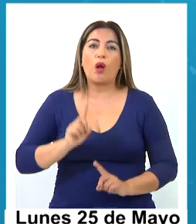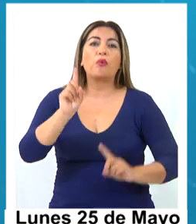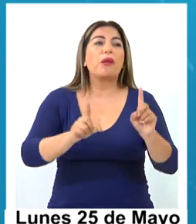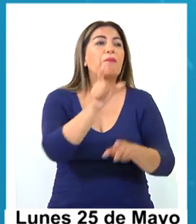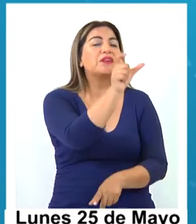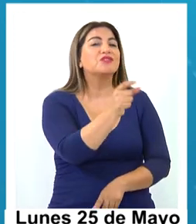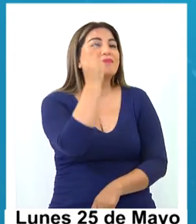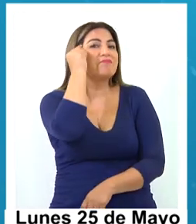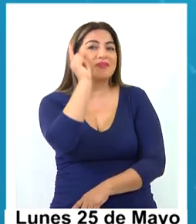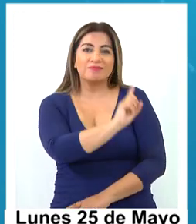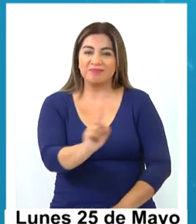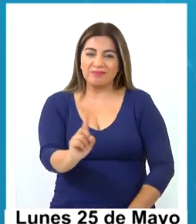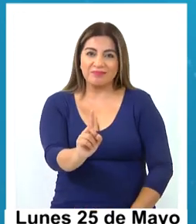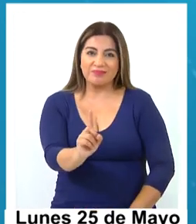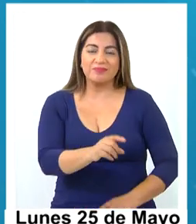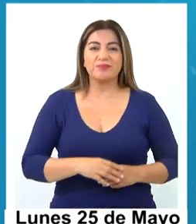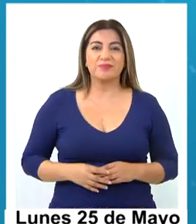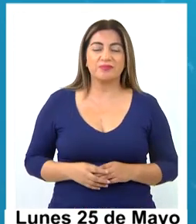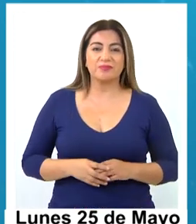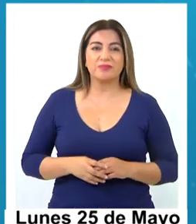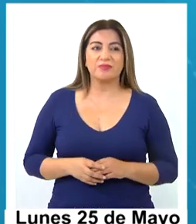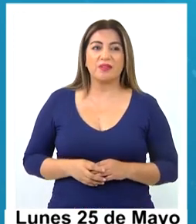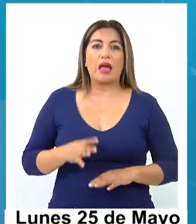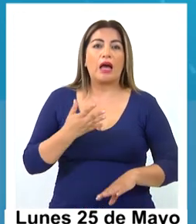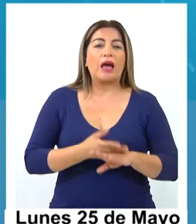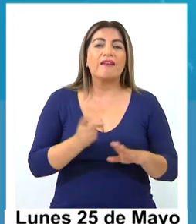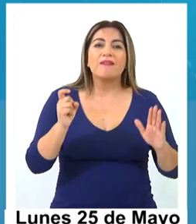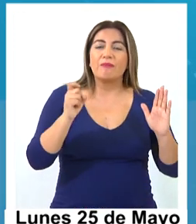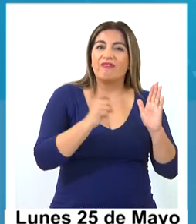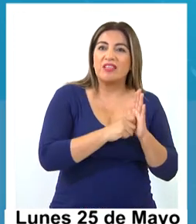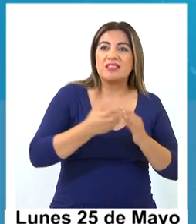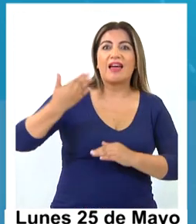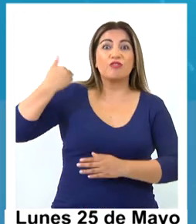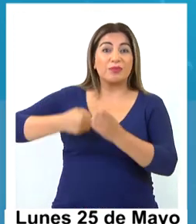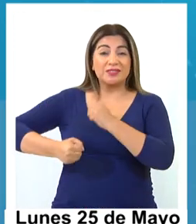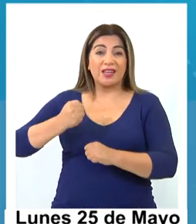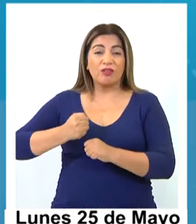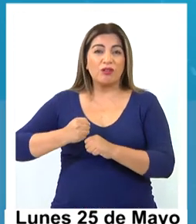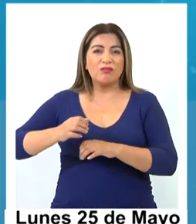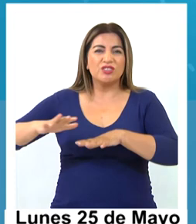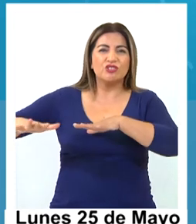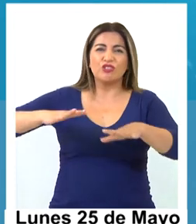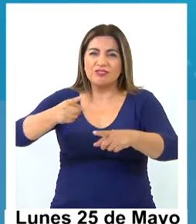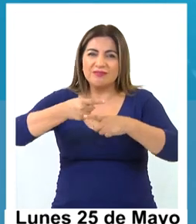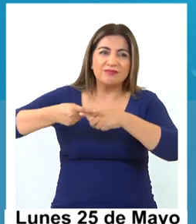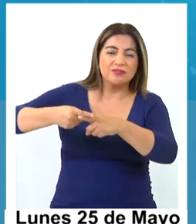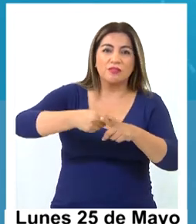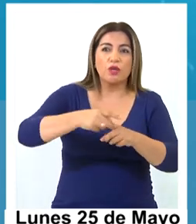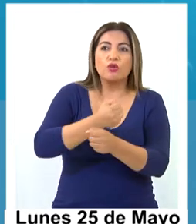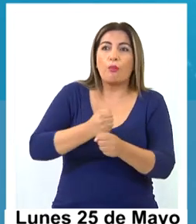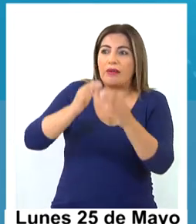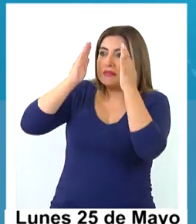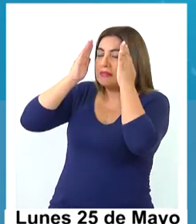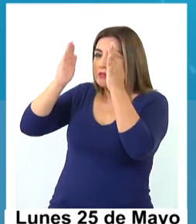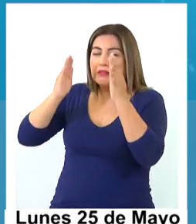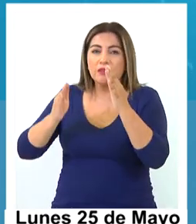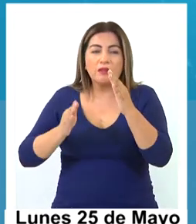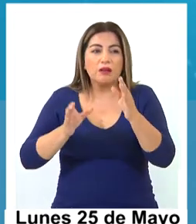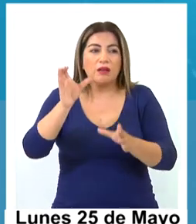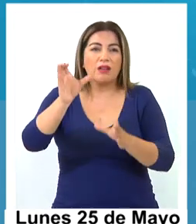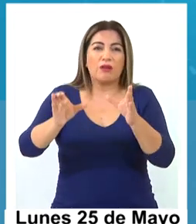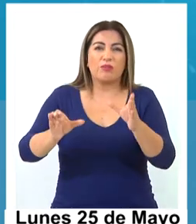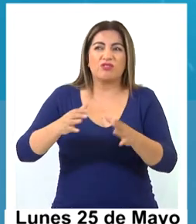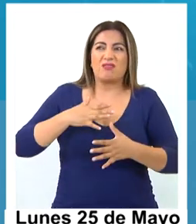o como cree la gente entonces la pasamos por un periodo de estallido social fuerte donde no se podía atender